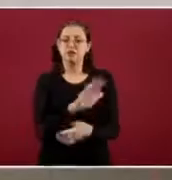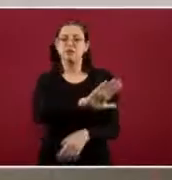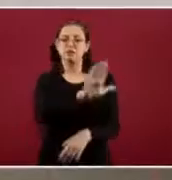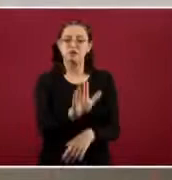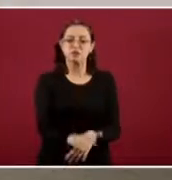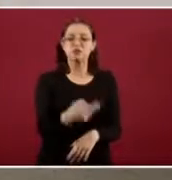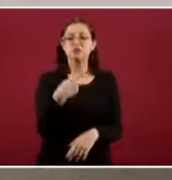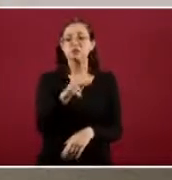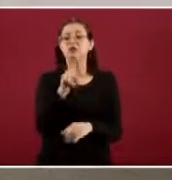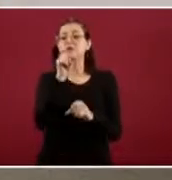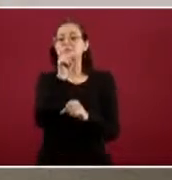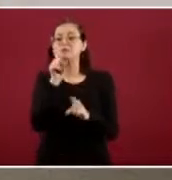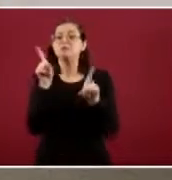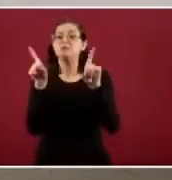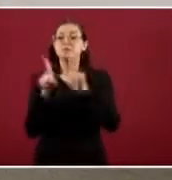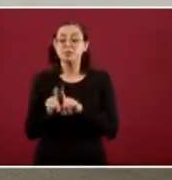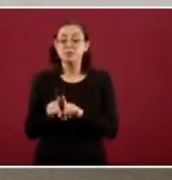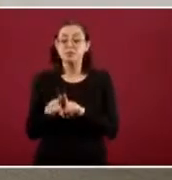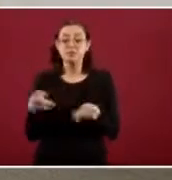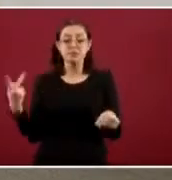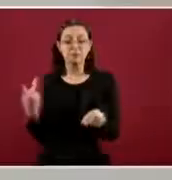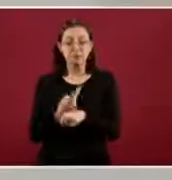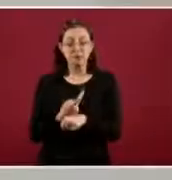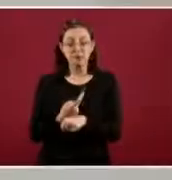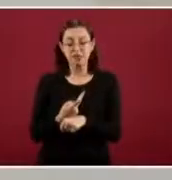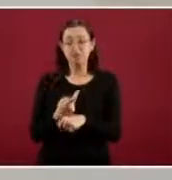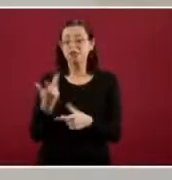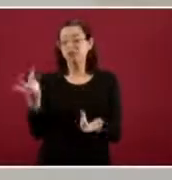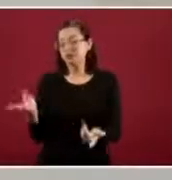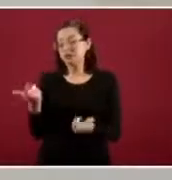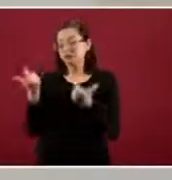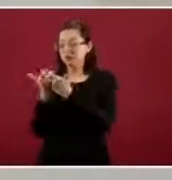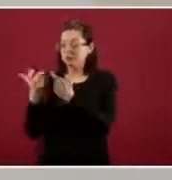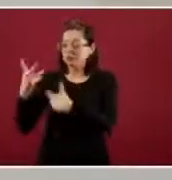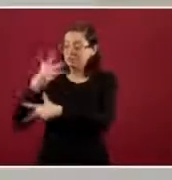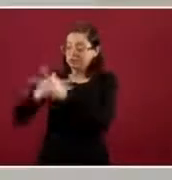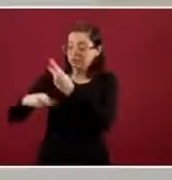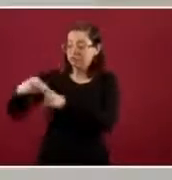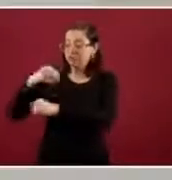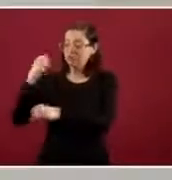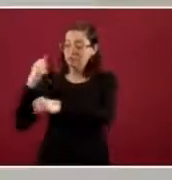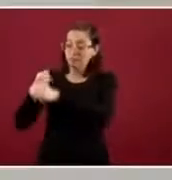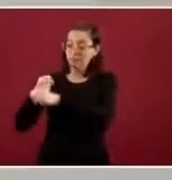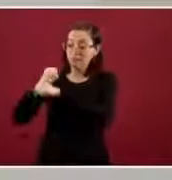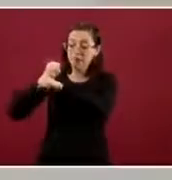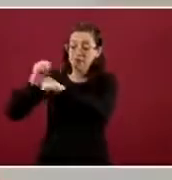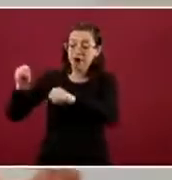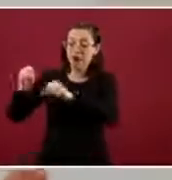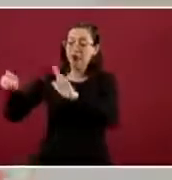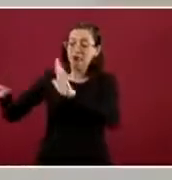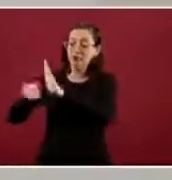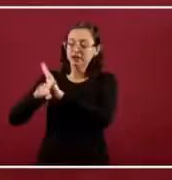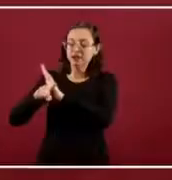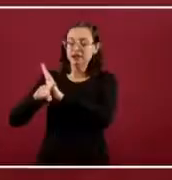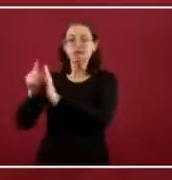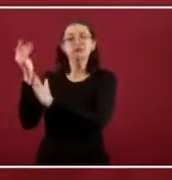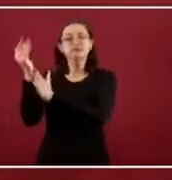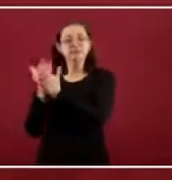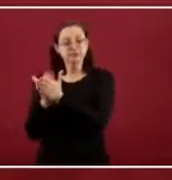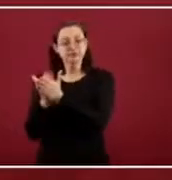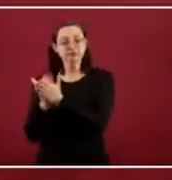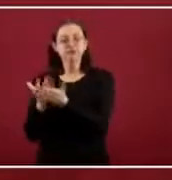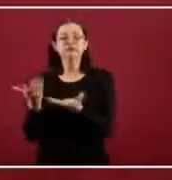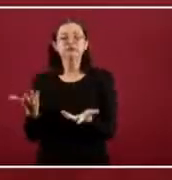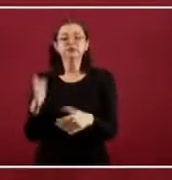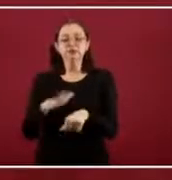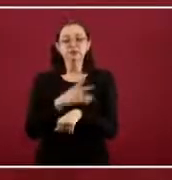además ayudará a que los impactos negativos sobre la economía y la sociedad sean menores. Y lo que hemos hecho es este